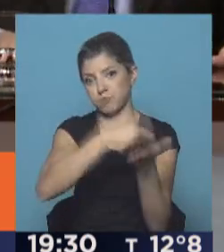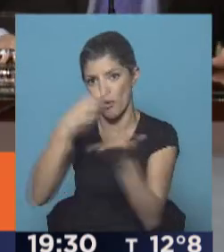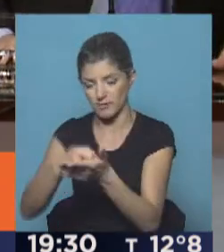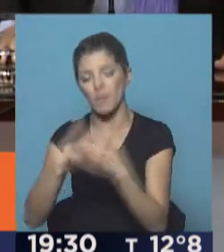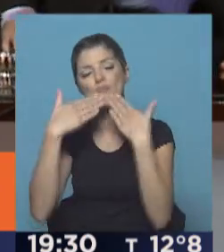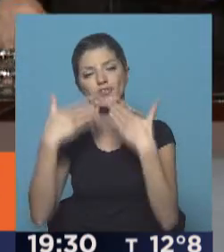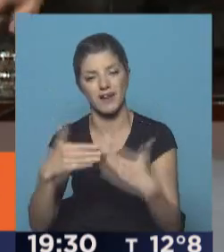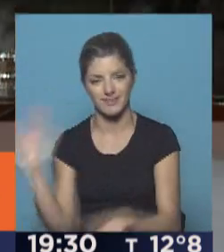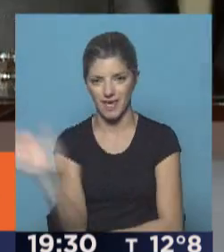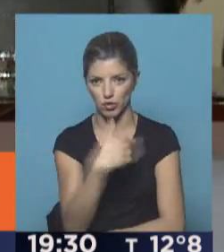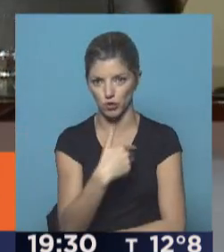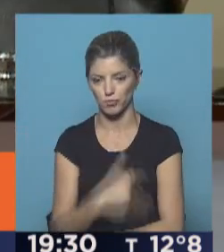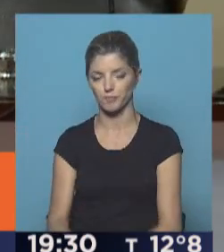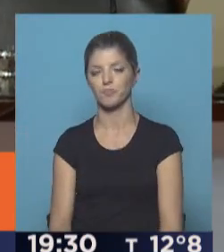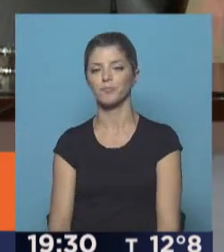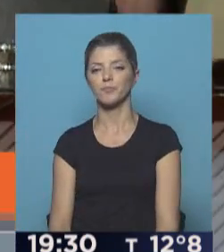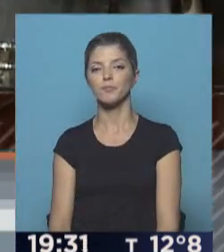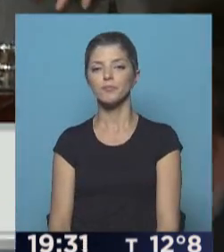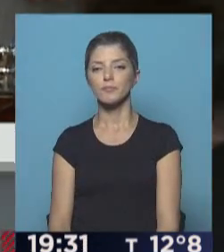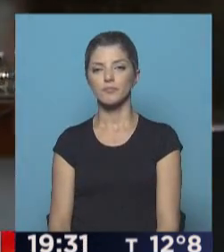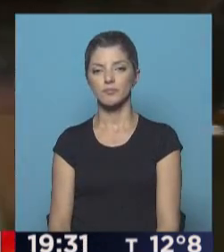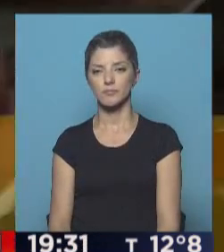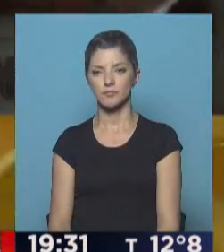a todos. Buenas noches.